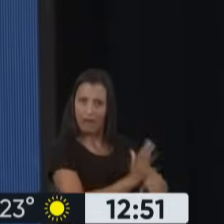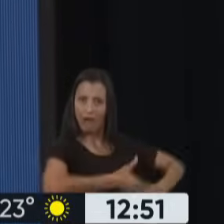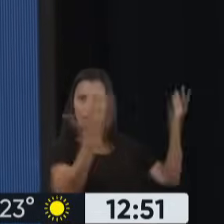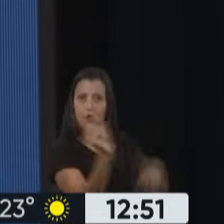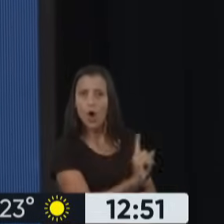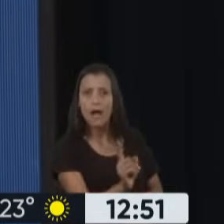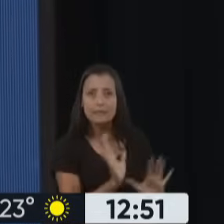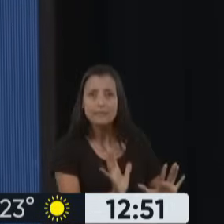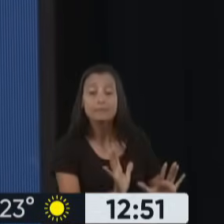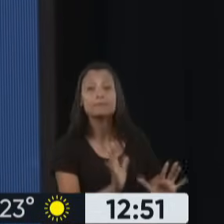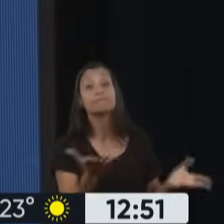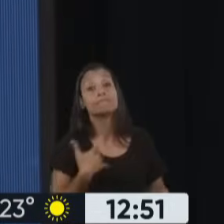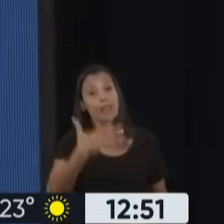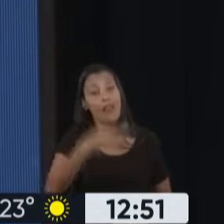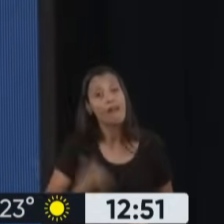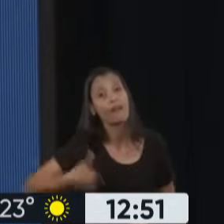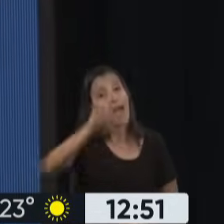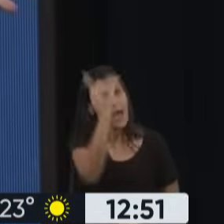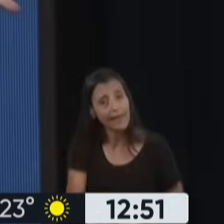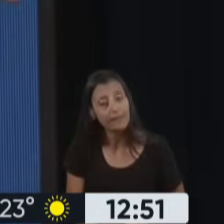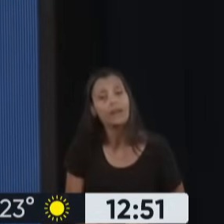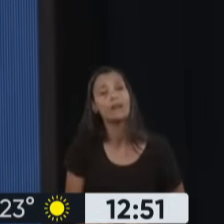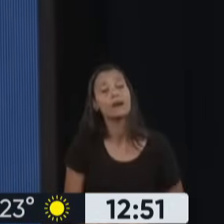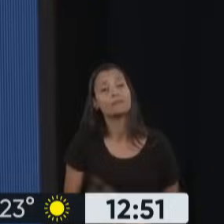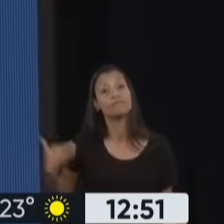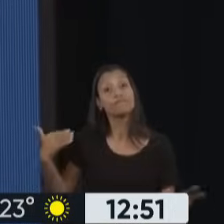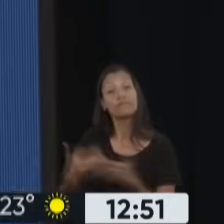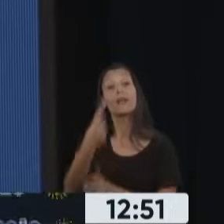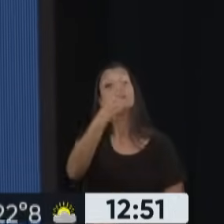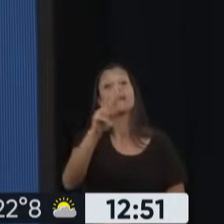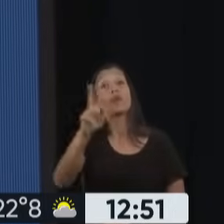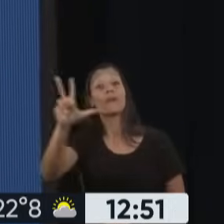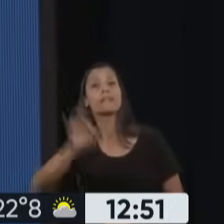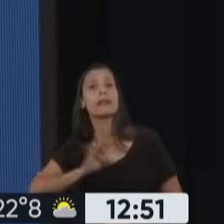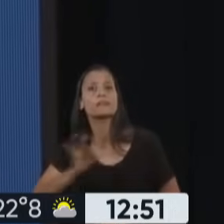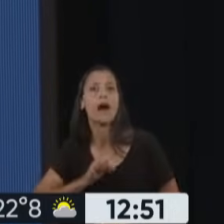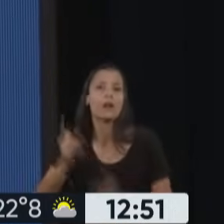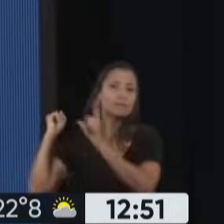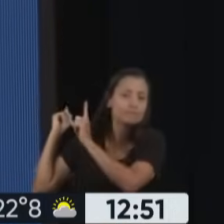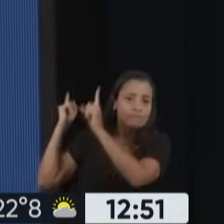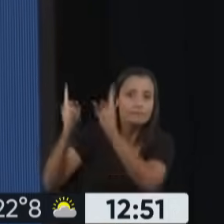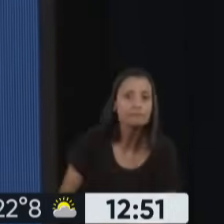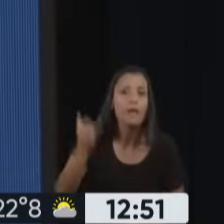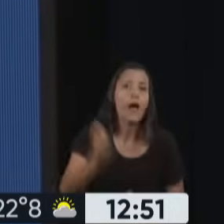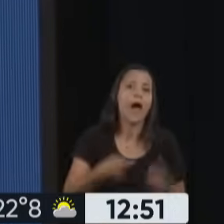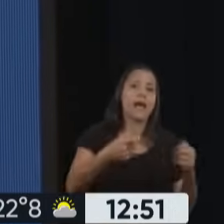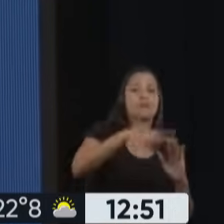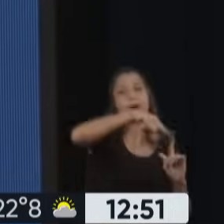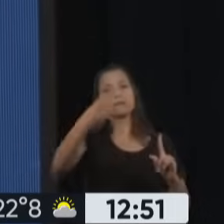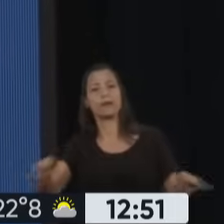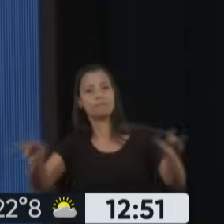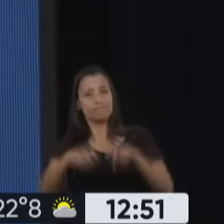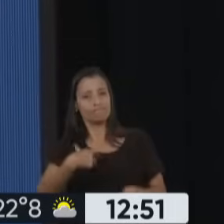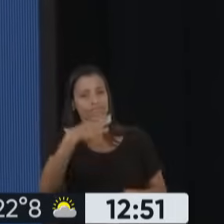Y, bueno, Argentina 123 años seguidos de déficit fiscal, o sea, con lo cual, digamos, deben